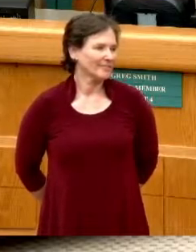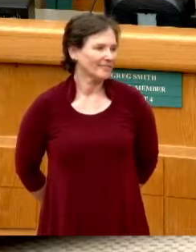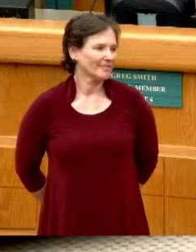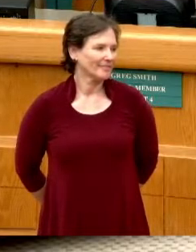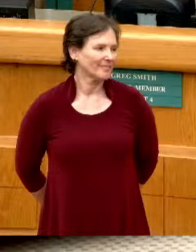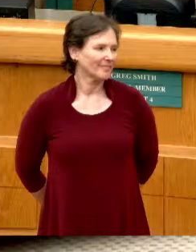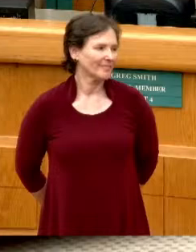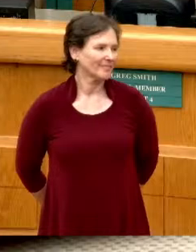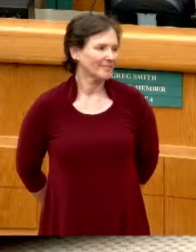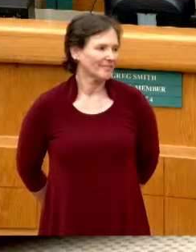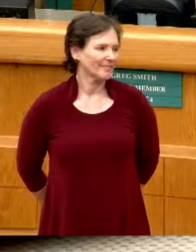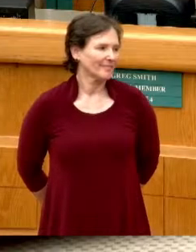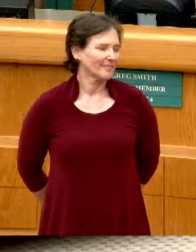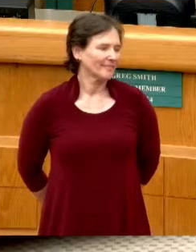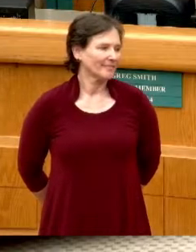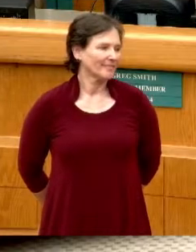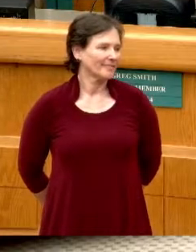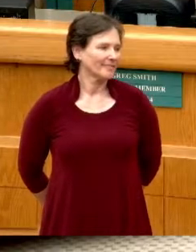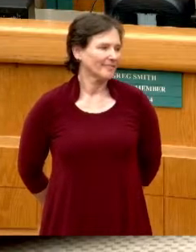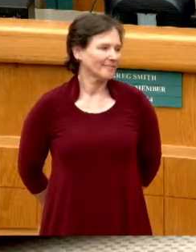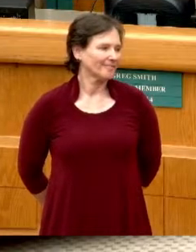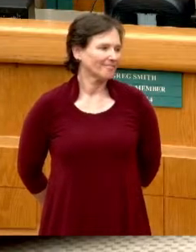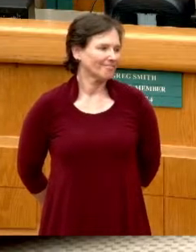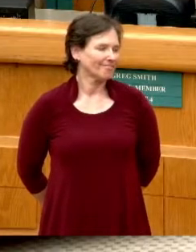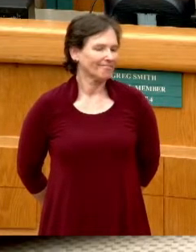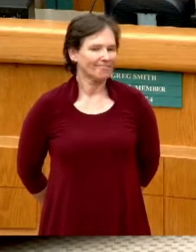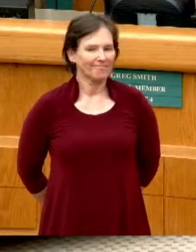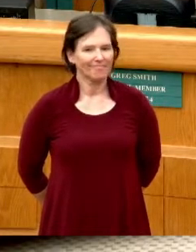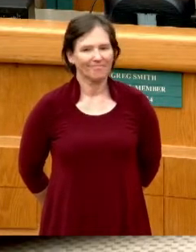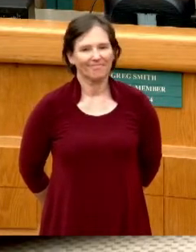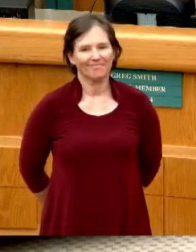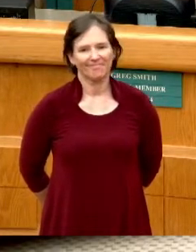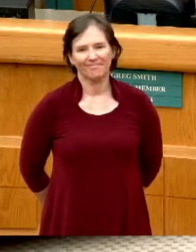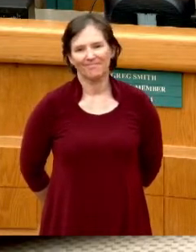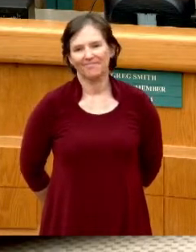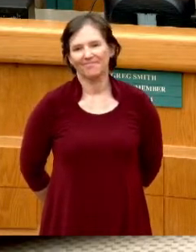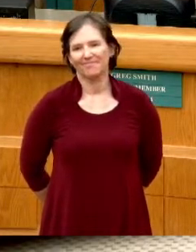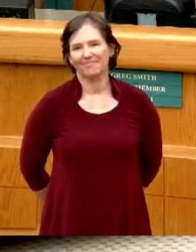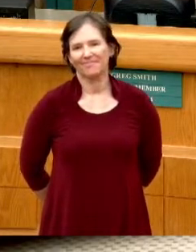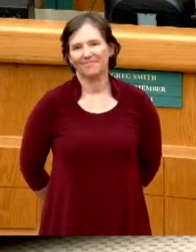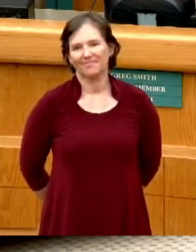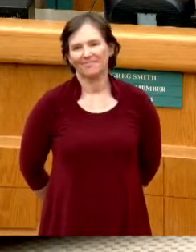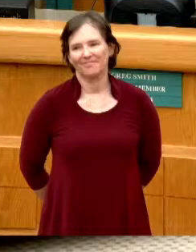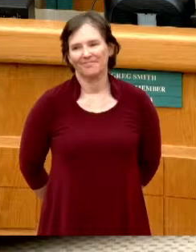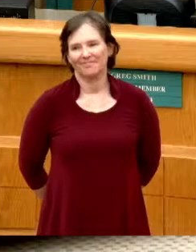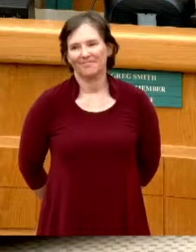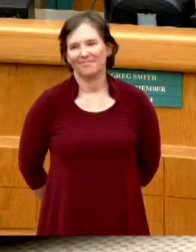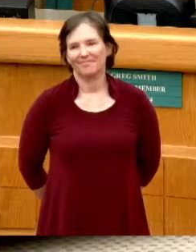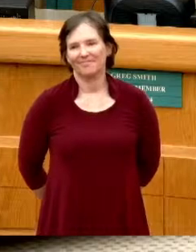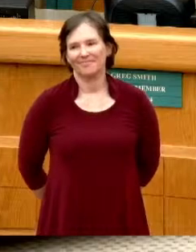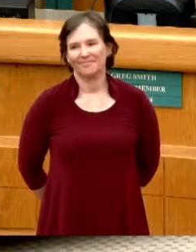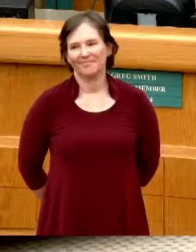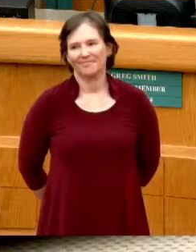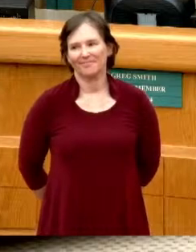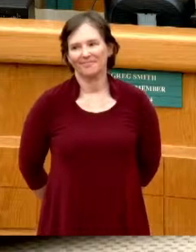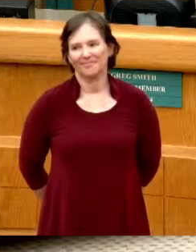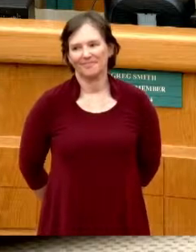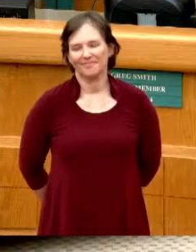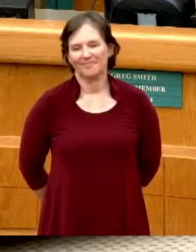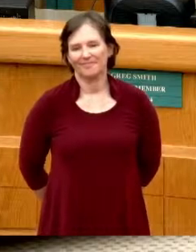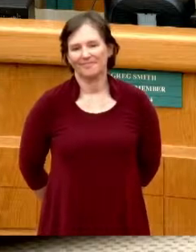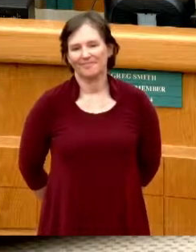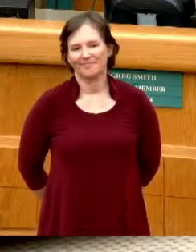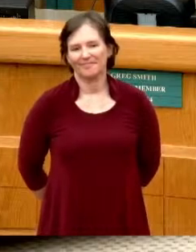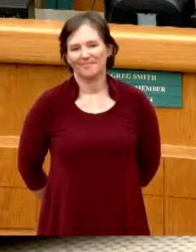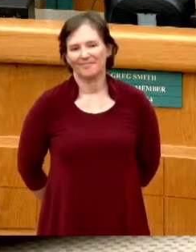www.cctexas.com/coronavirus bajo información de vacunas. Quiero agradecer a todas las personas involucradas en la realización de estas operaciones. También estamos trabajando en un plan